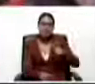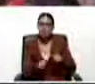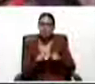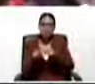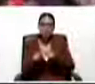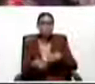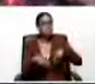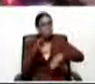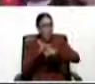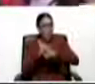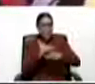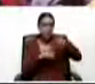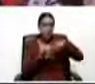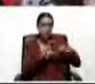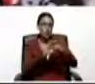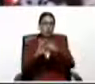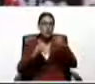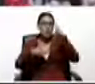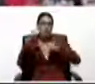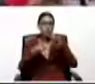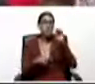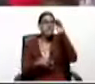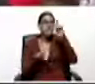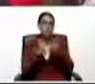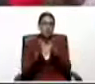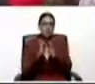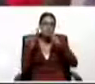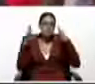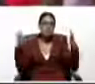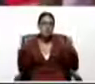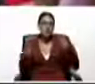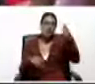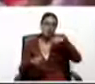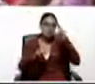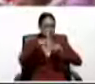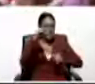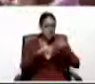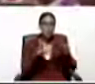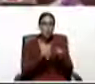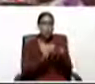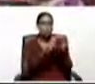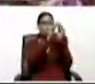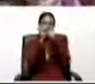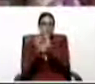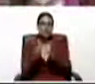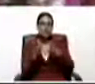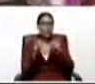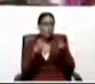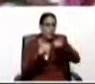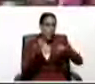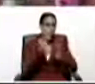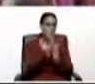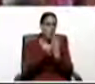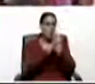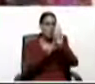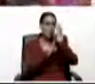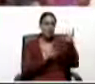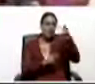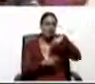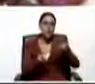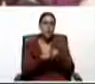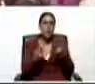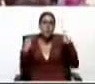un futuro grandioso. Vamos de la recuperación al crecimiento, a la